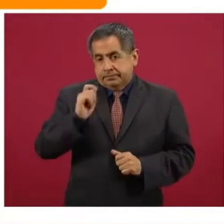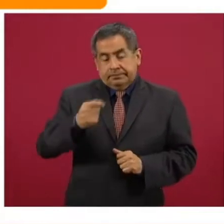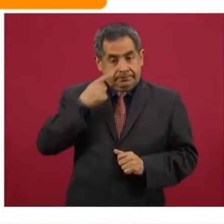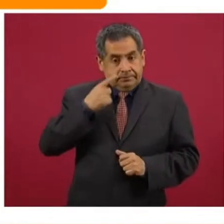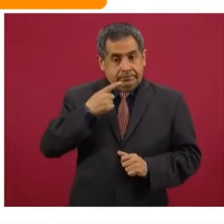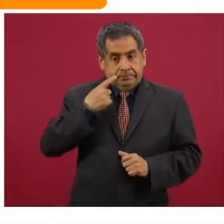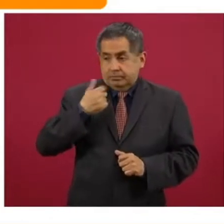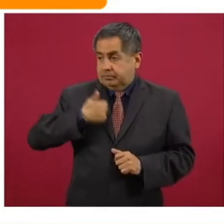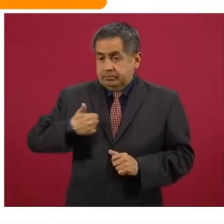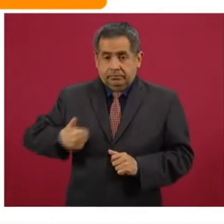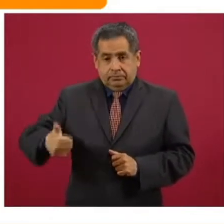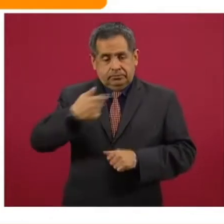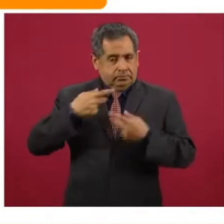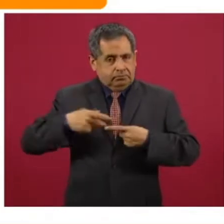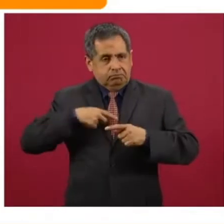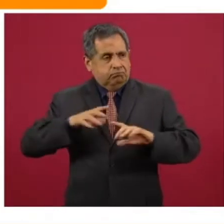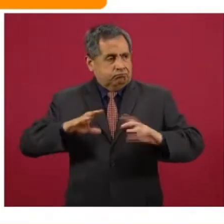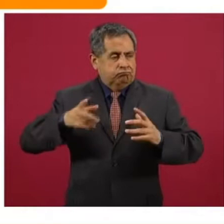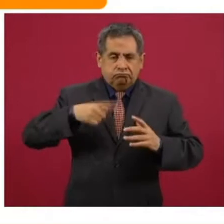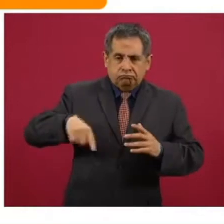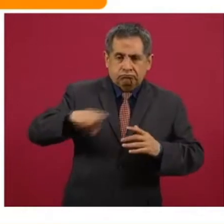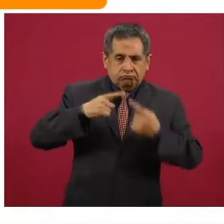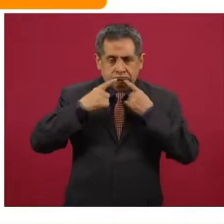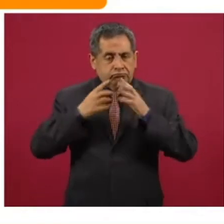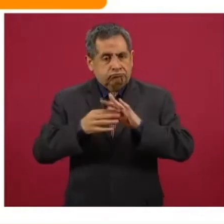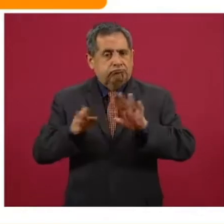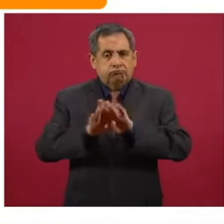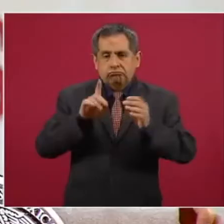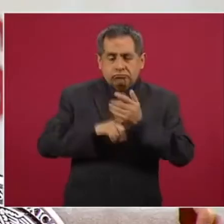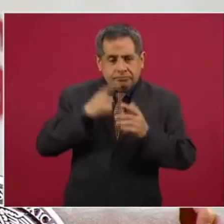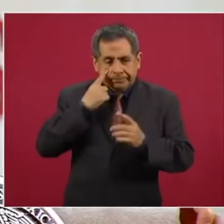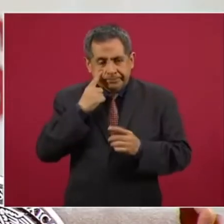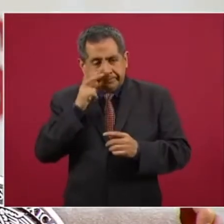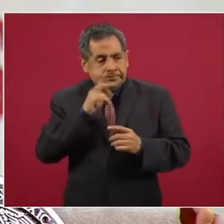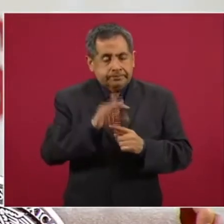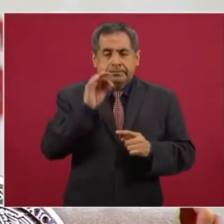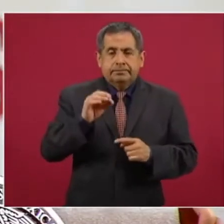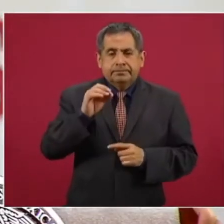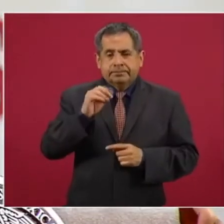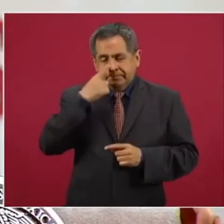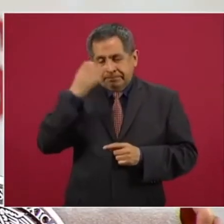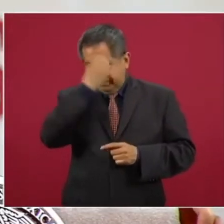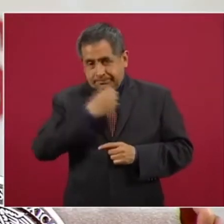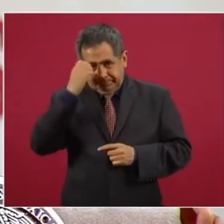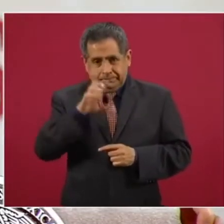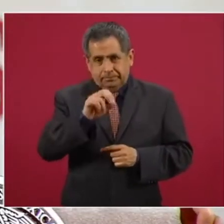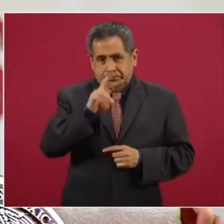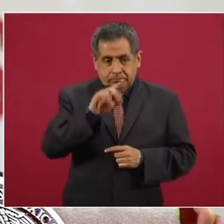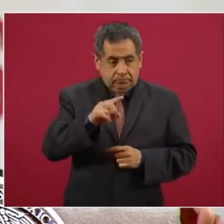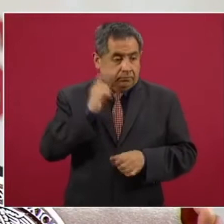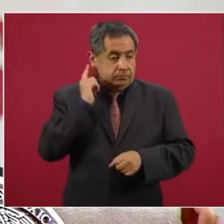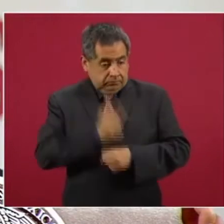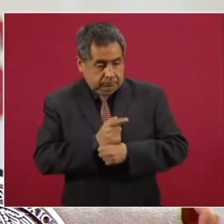las personas, independientemente del resultado de la prueba específica de COVID, se le da la atención médica